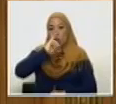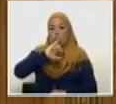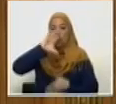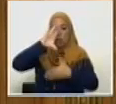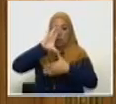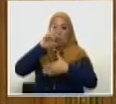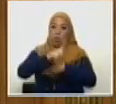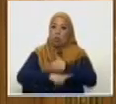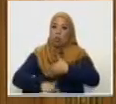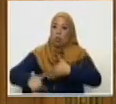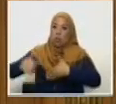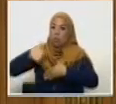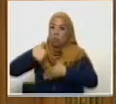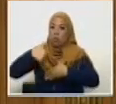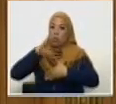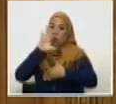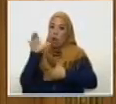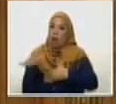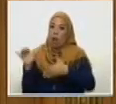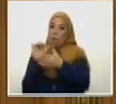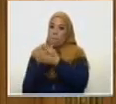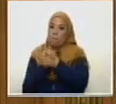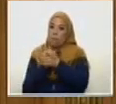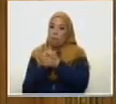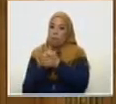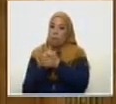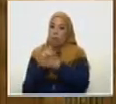América Latina y el Caribe,